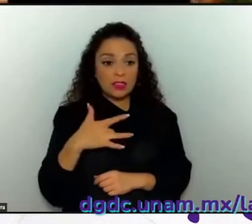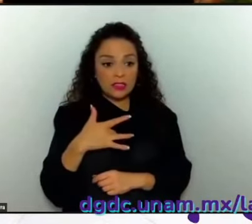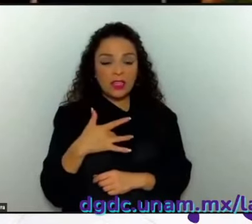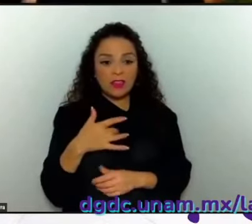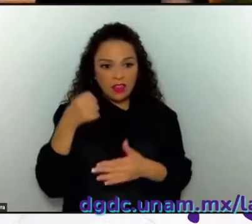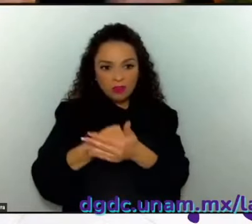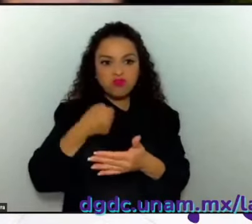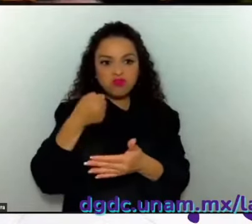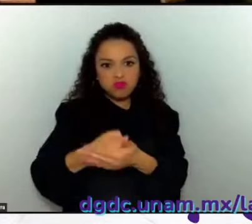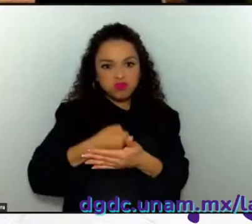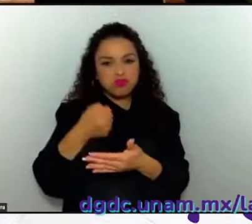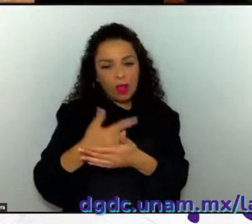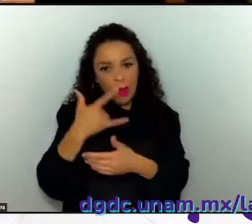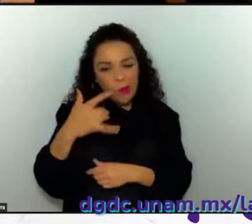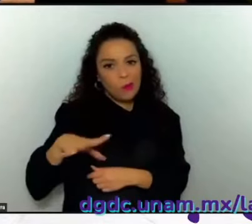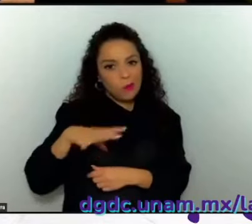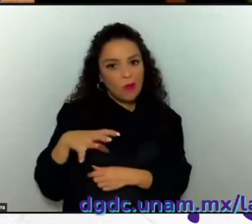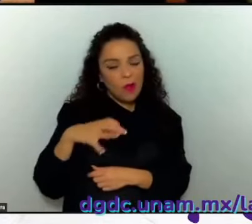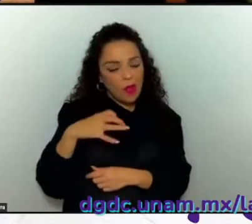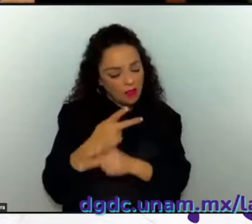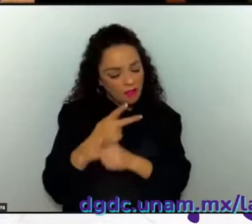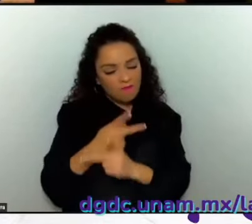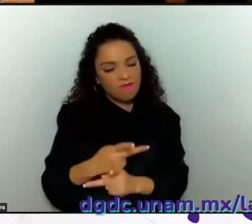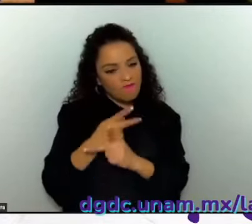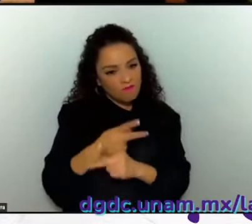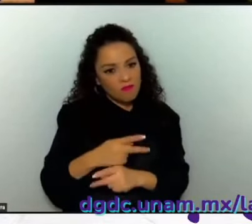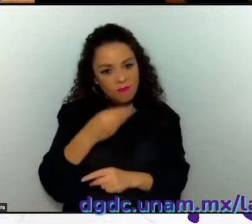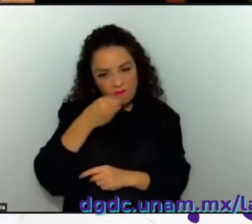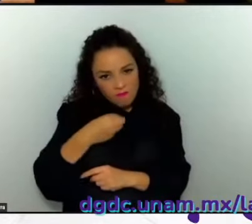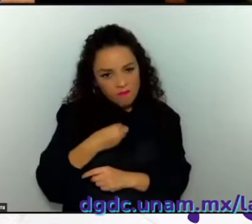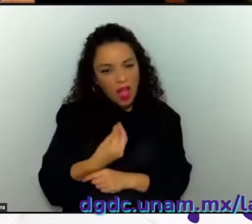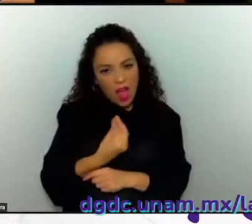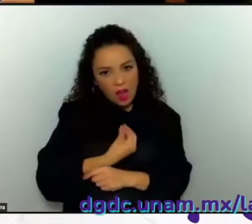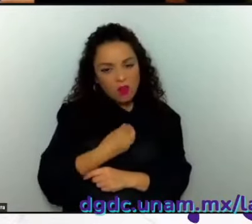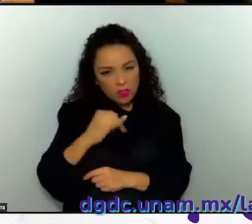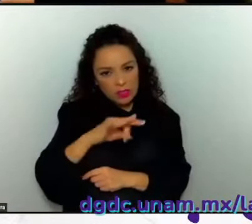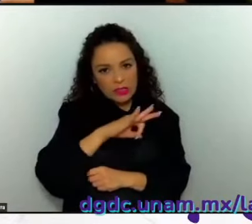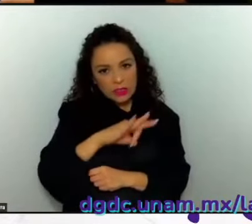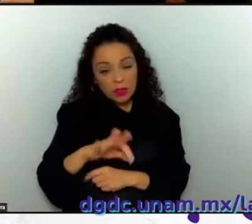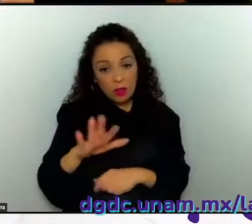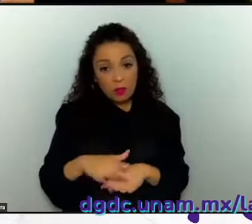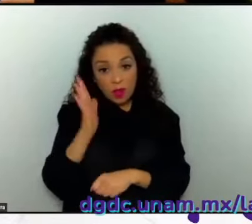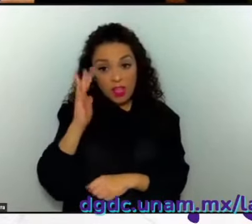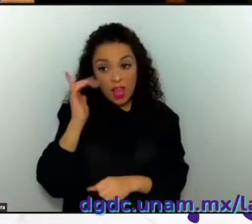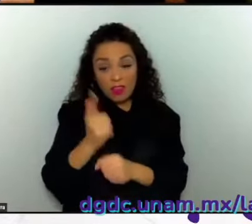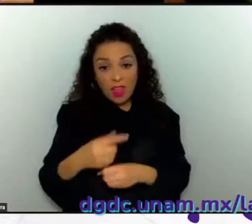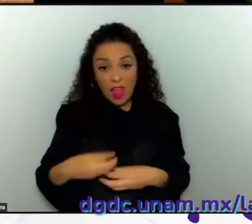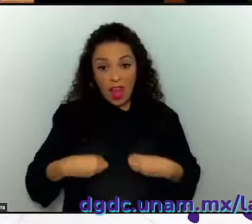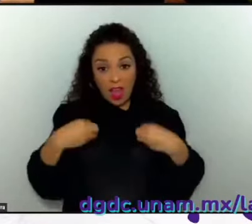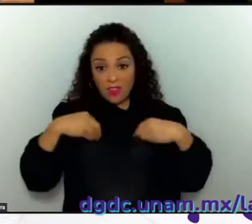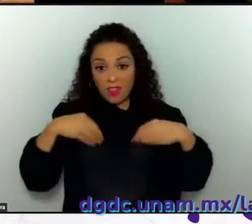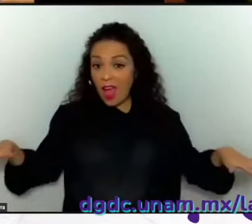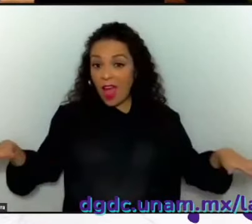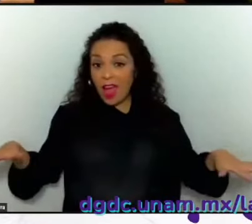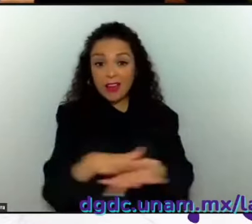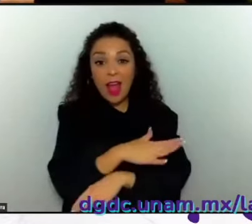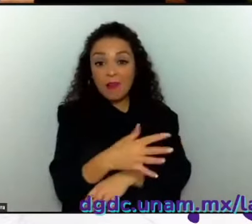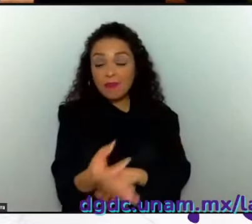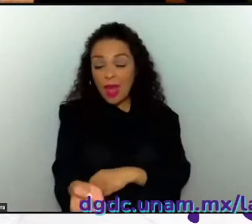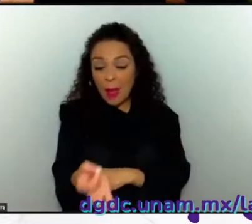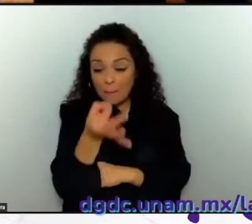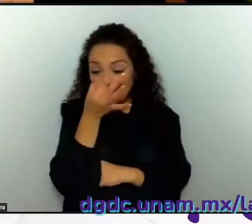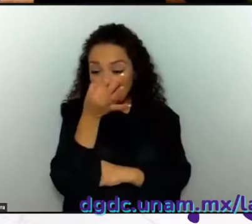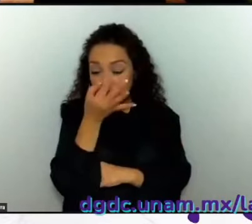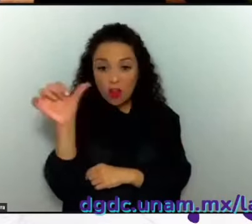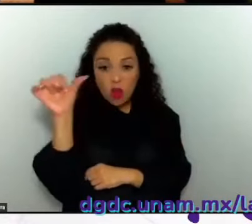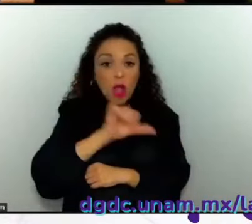que la vida puede cambiar de un día para otro y a veces no nos lo imaginábamos, cómo puede todo dar vuelta de un día para otro, pero el